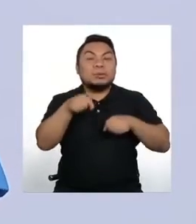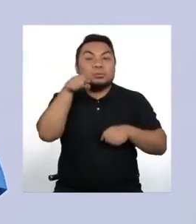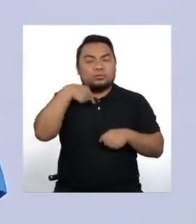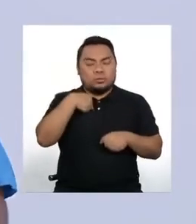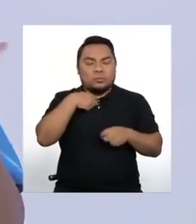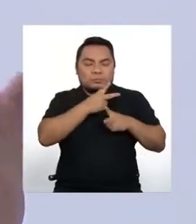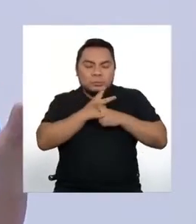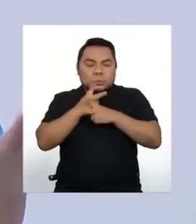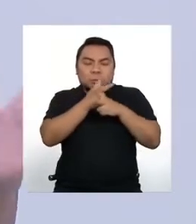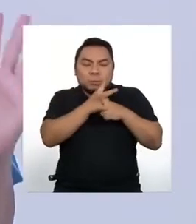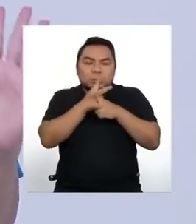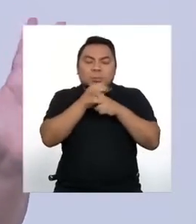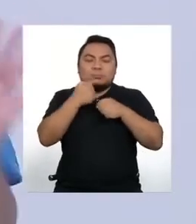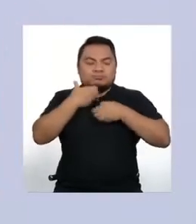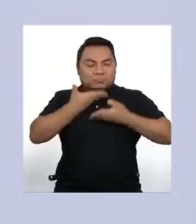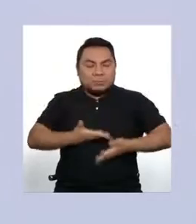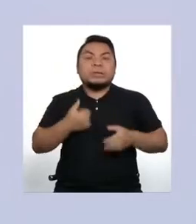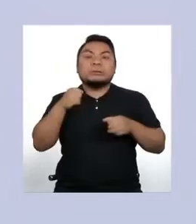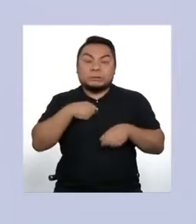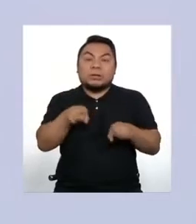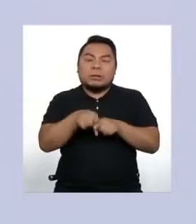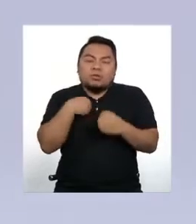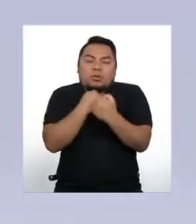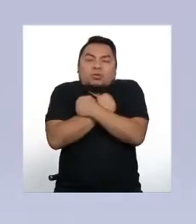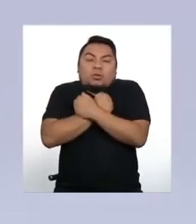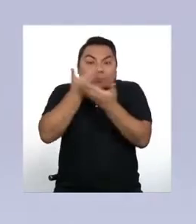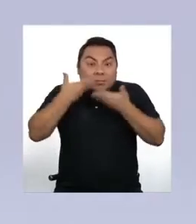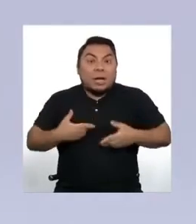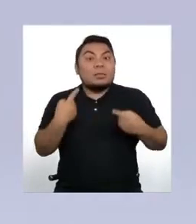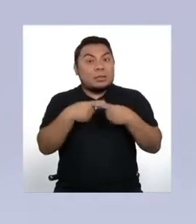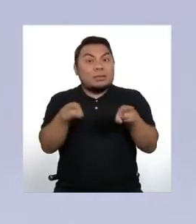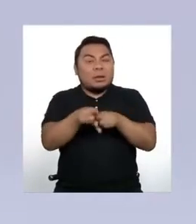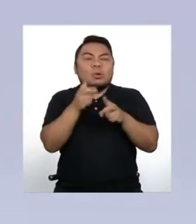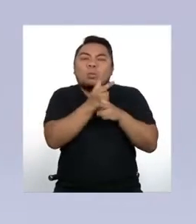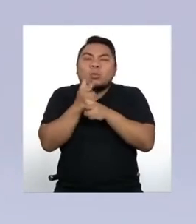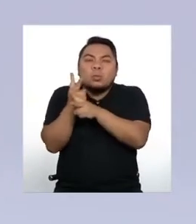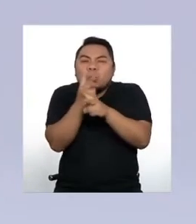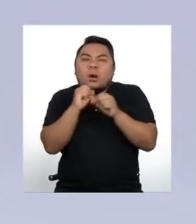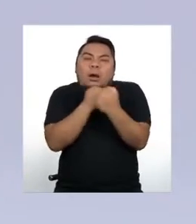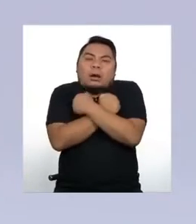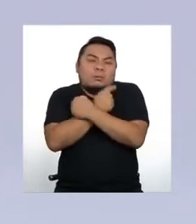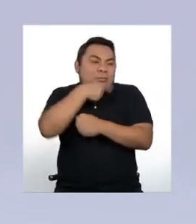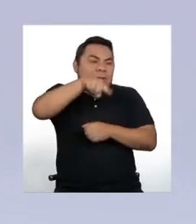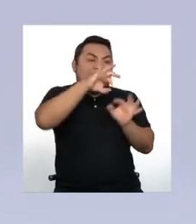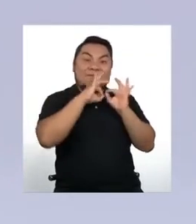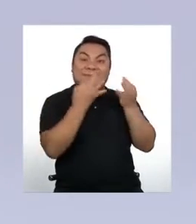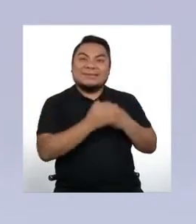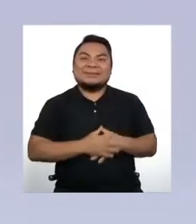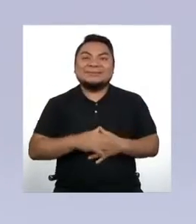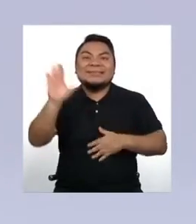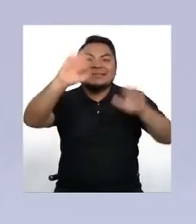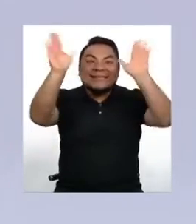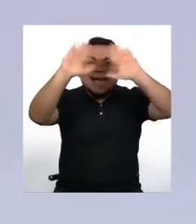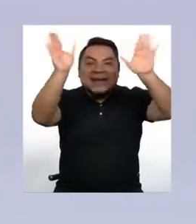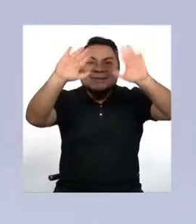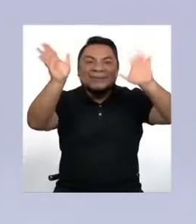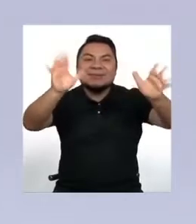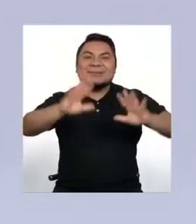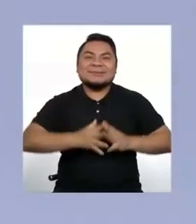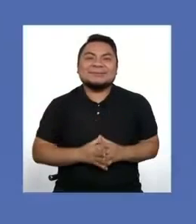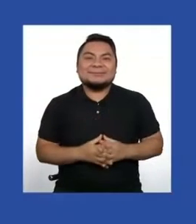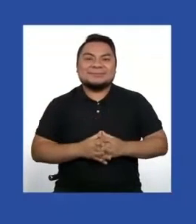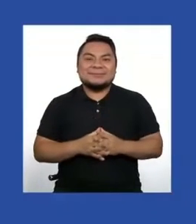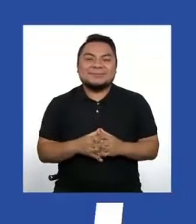especiales asociadas a discapacidad o en riesgo de adquirirla, aprendió a responder al llamado de su